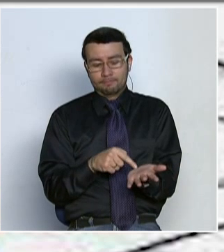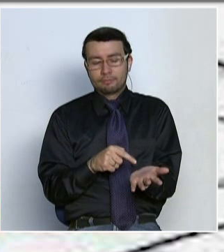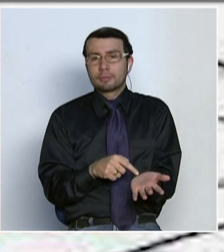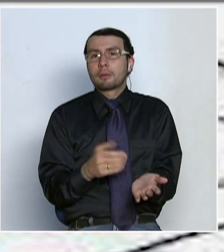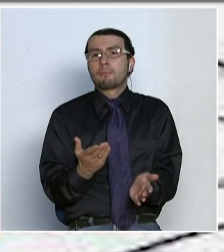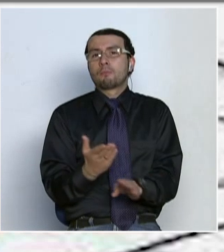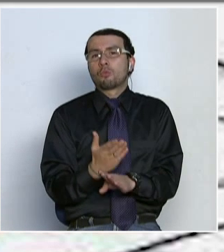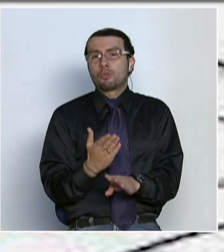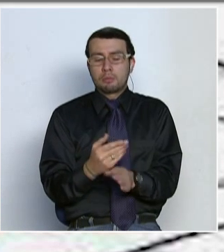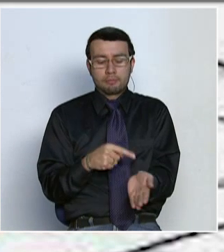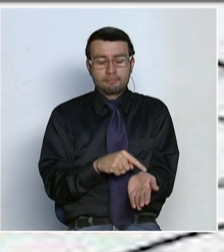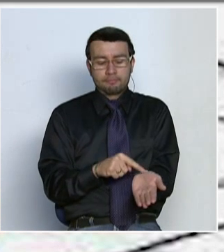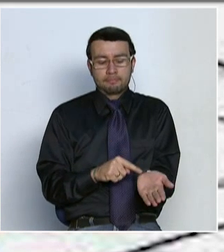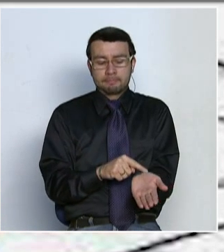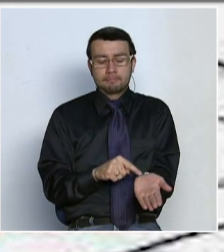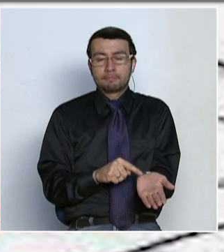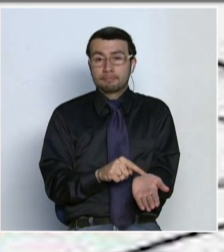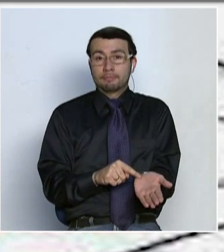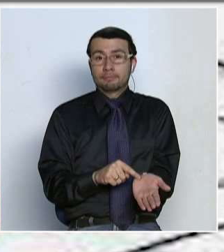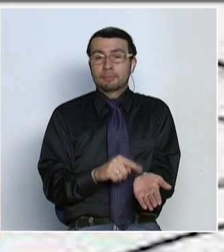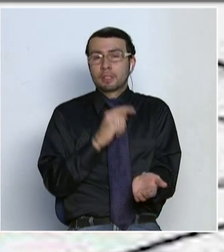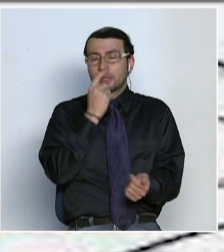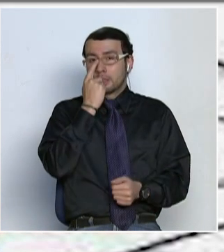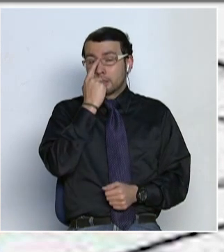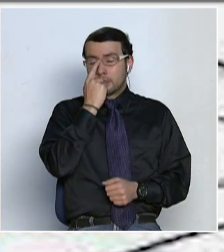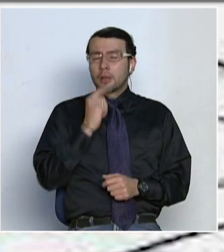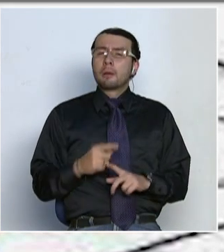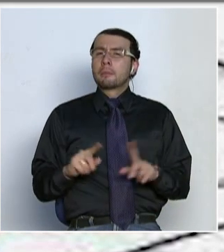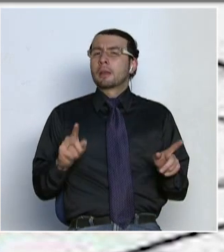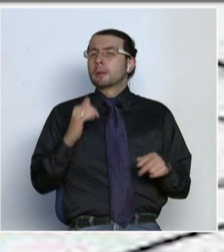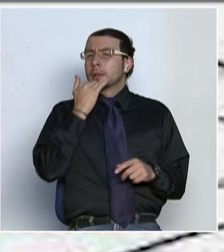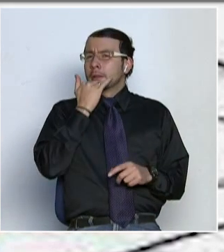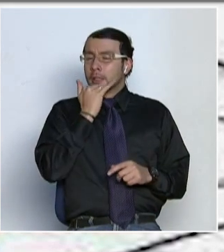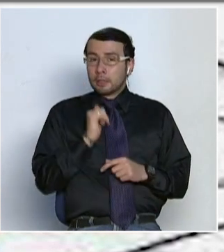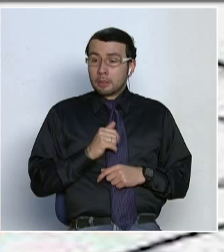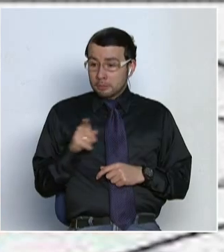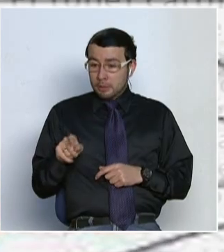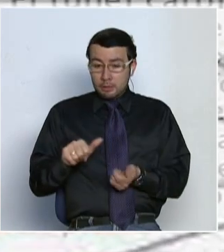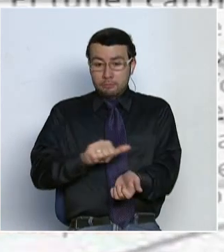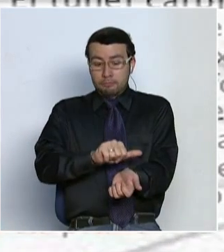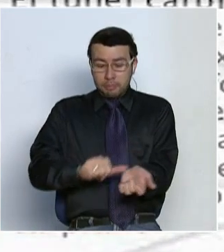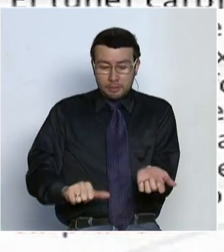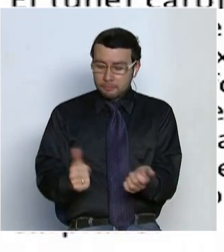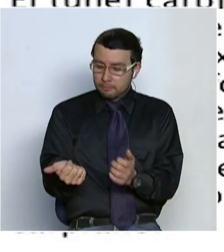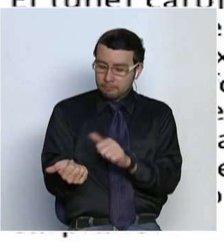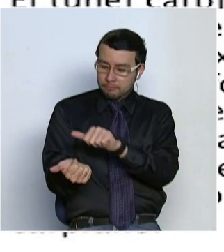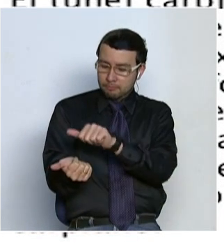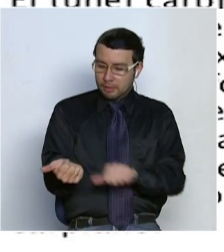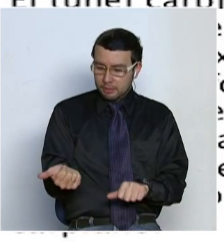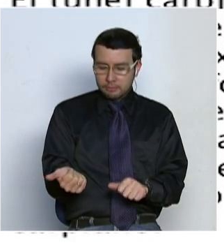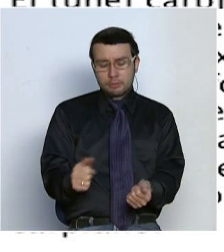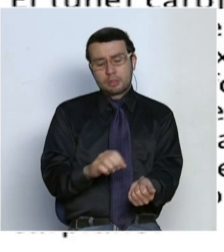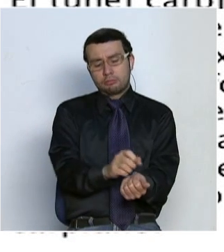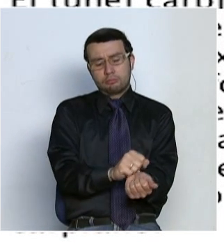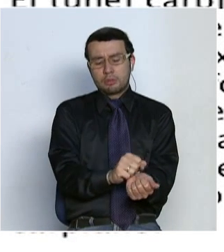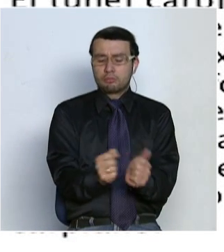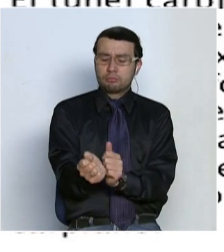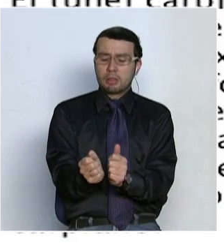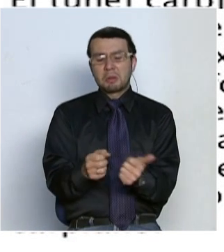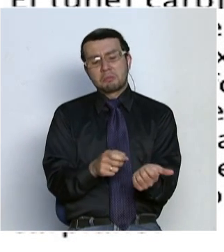Helena, que fue un dolor intenso. Pero resulta que a ella le operan las dos manos. Queda